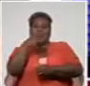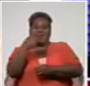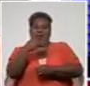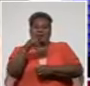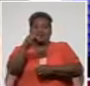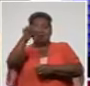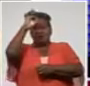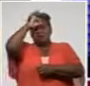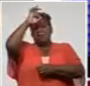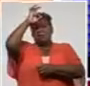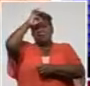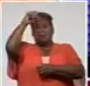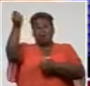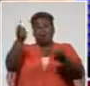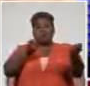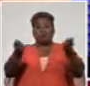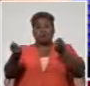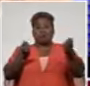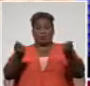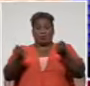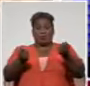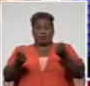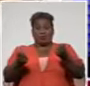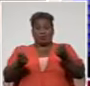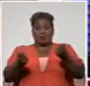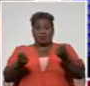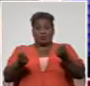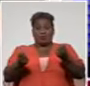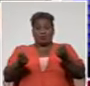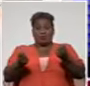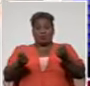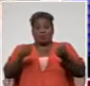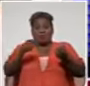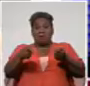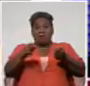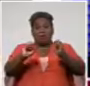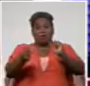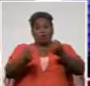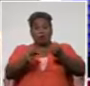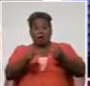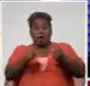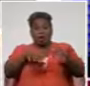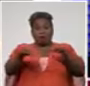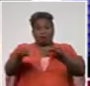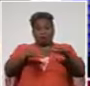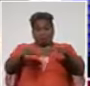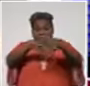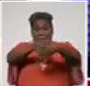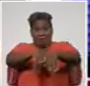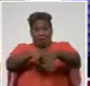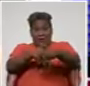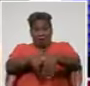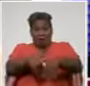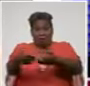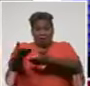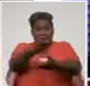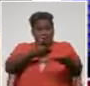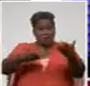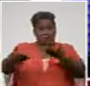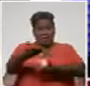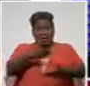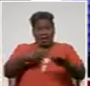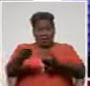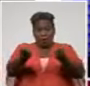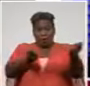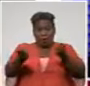transporte para de alguna manera en su accionar en la calle y en su intercambio directo con los conductores